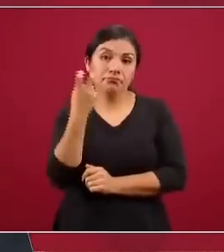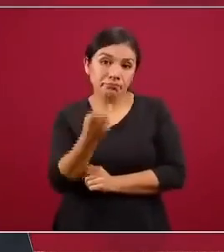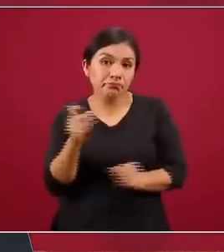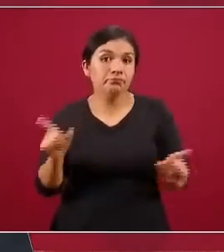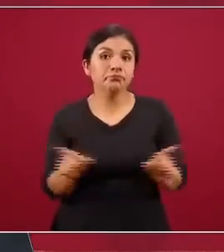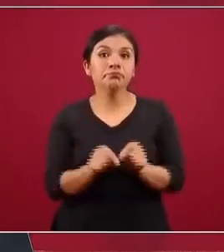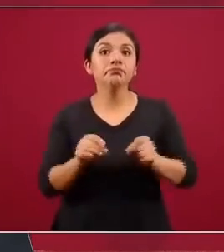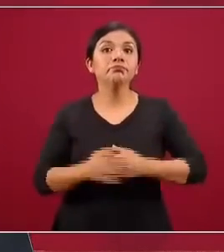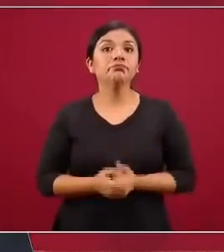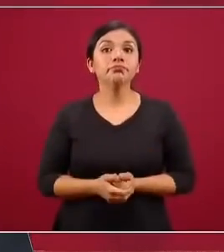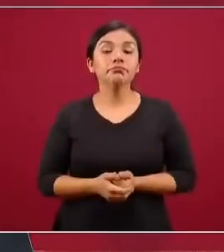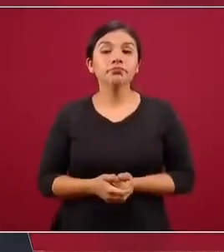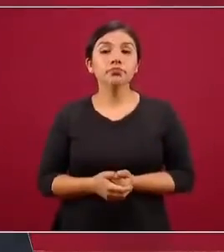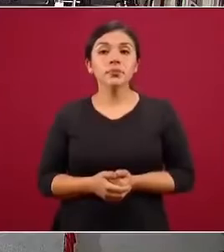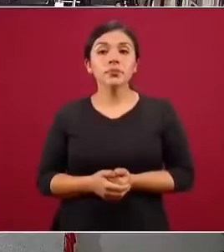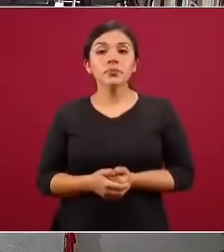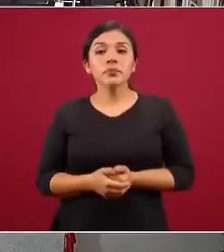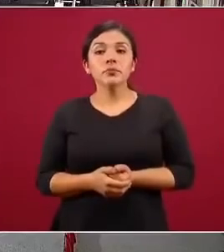situación.